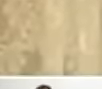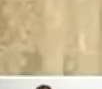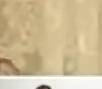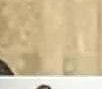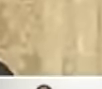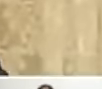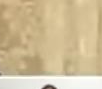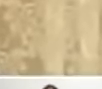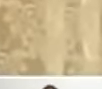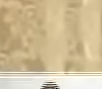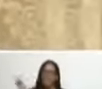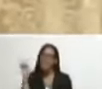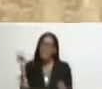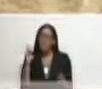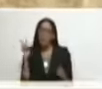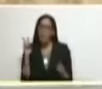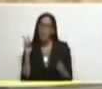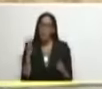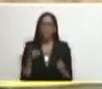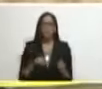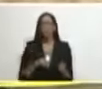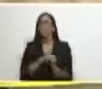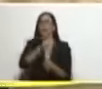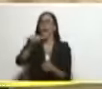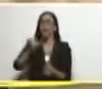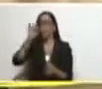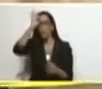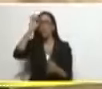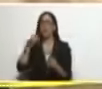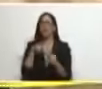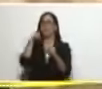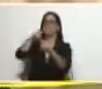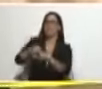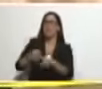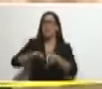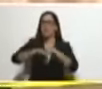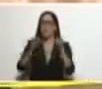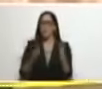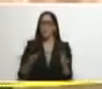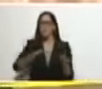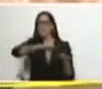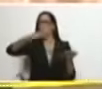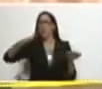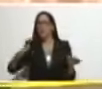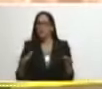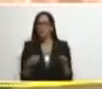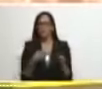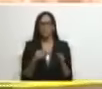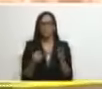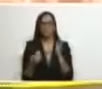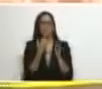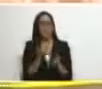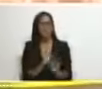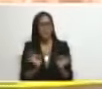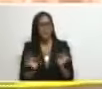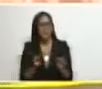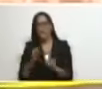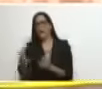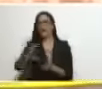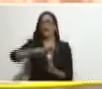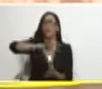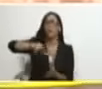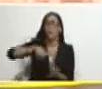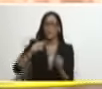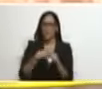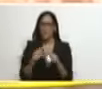Ustedes han visto a Venezuela yéndose a no sé dónde, a meterse en un mar sin permiso, sin legalidad, a quitarle el gas. No.